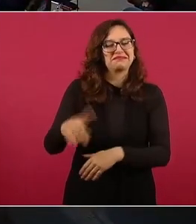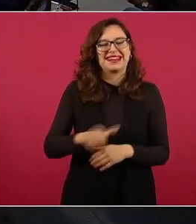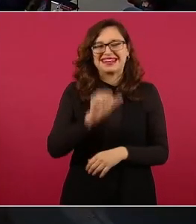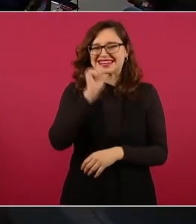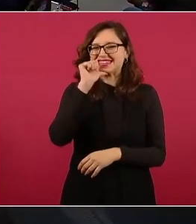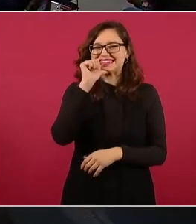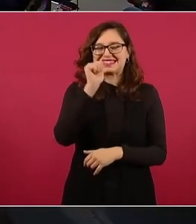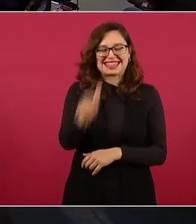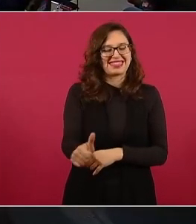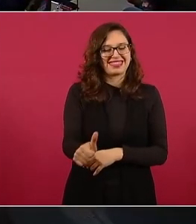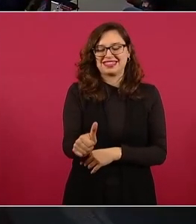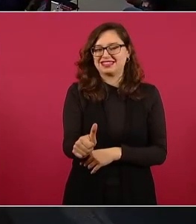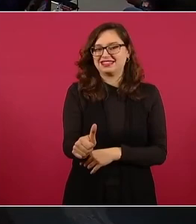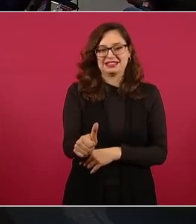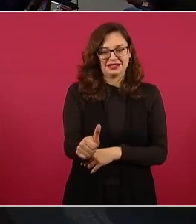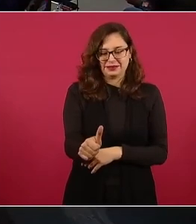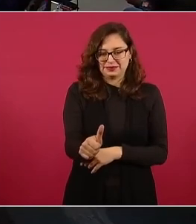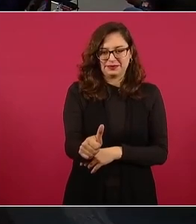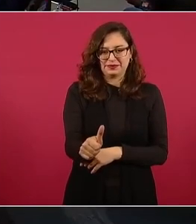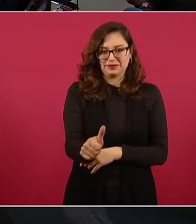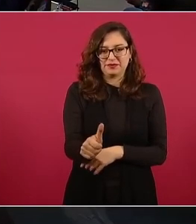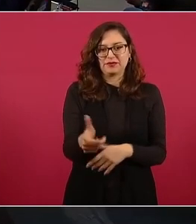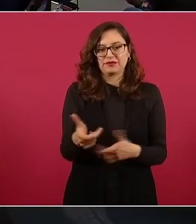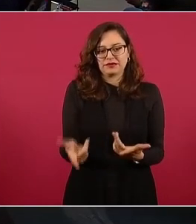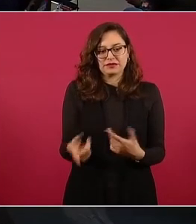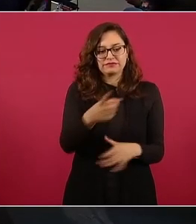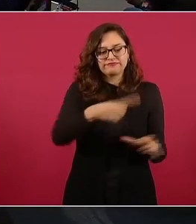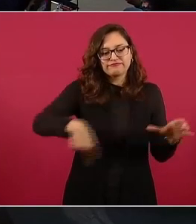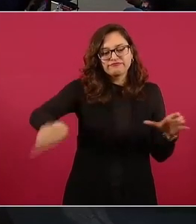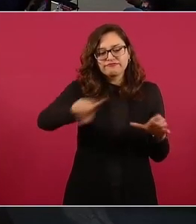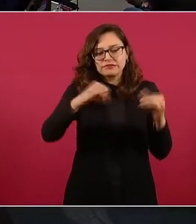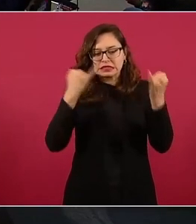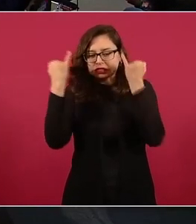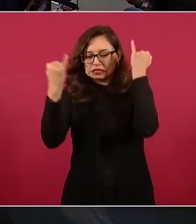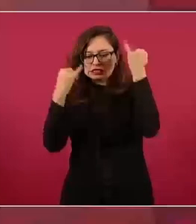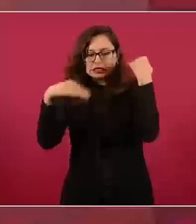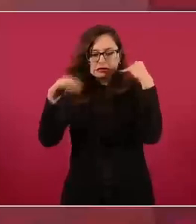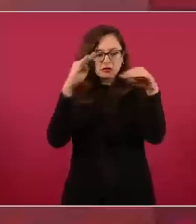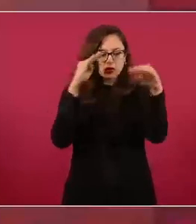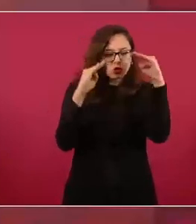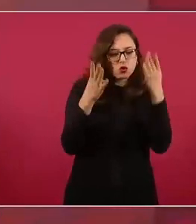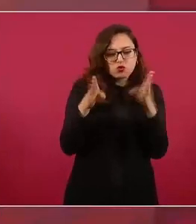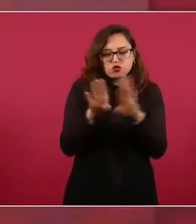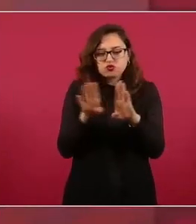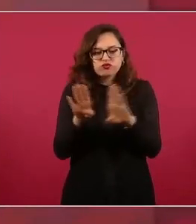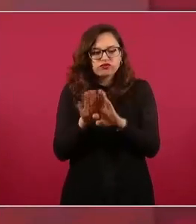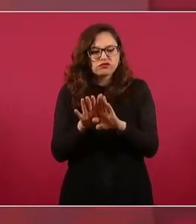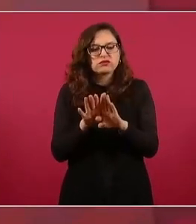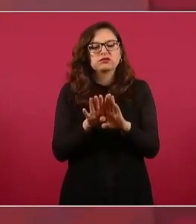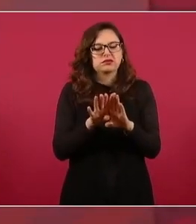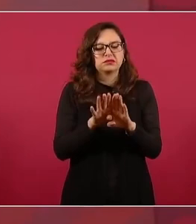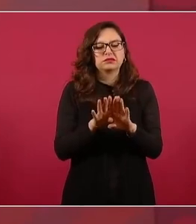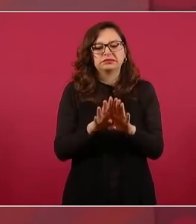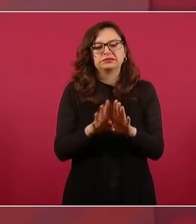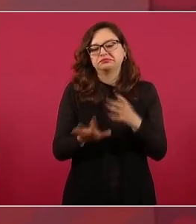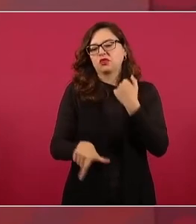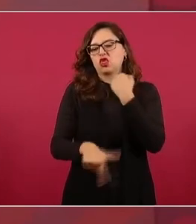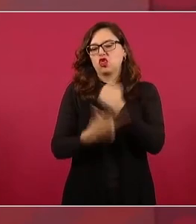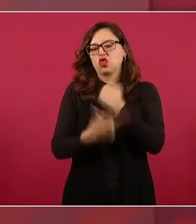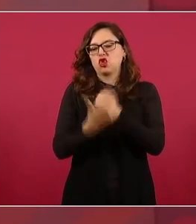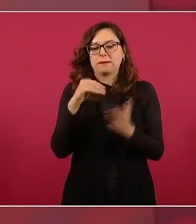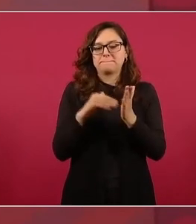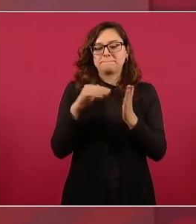Lo que hicieron para reconfigurar fue un saqueo. Invirtieron como 12 mil millones de